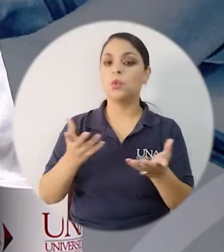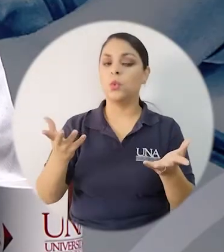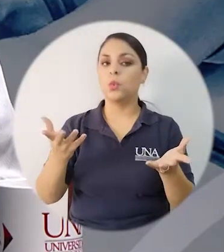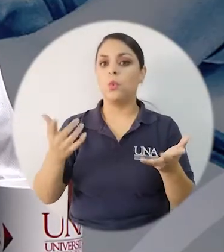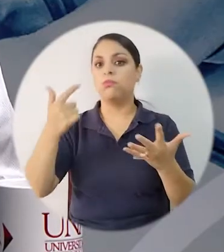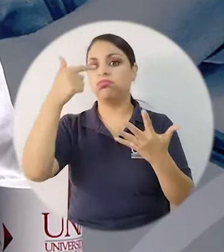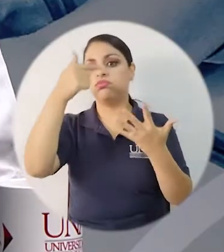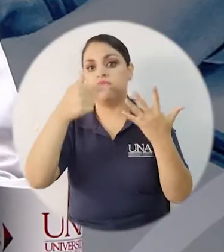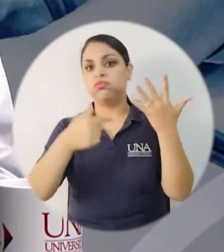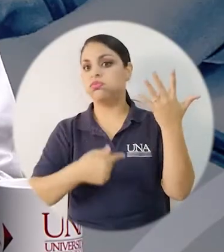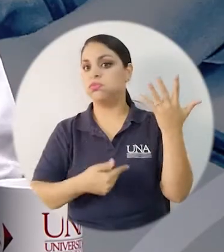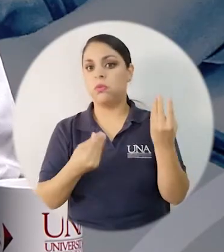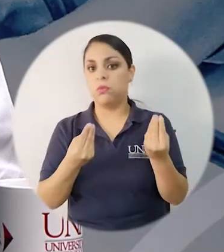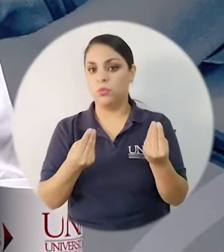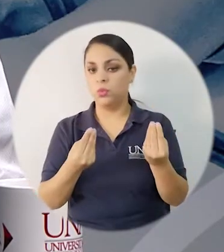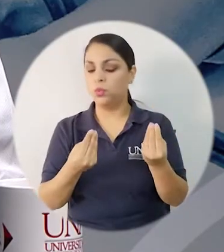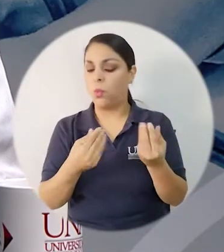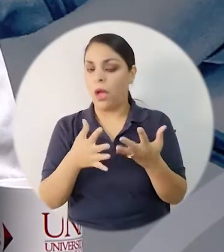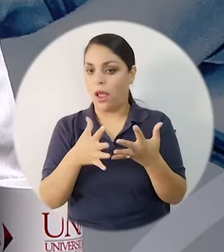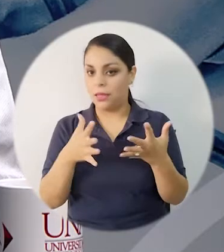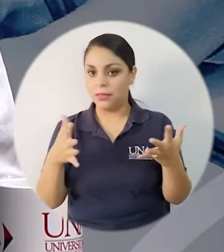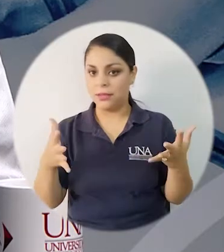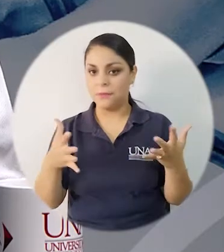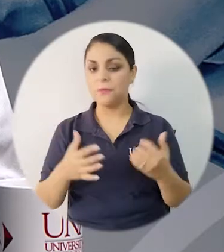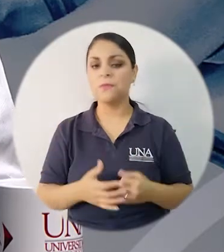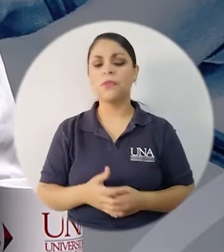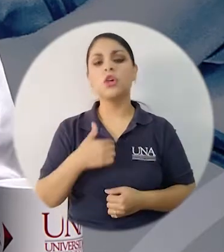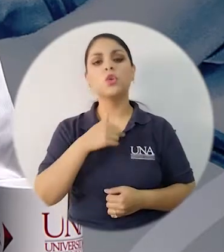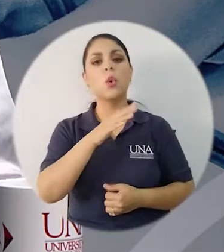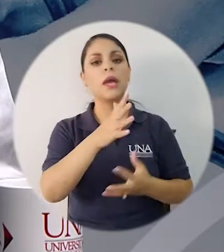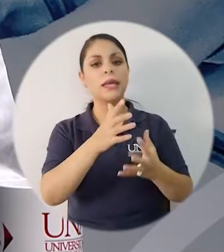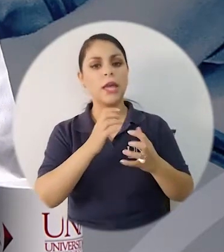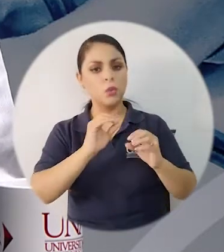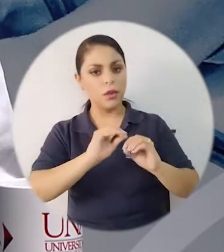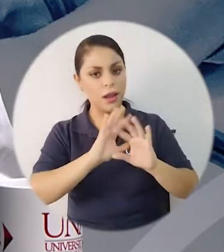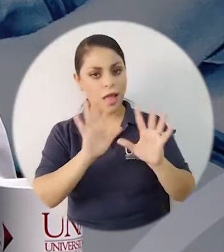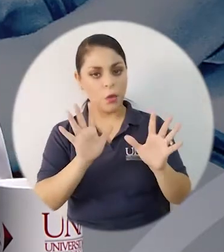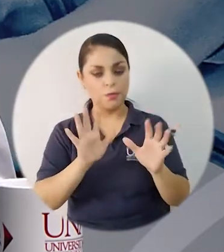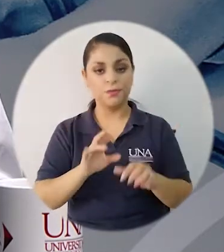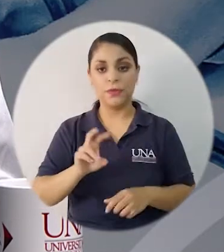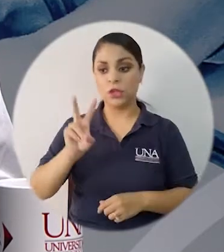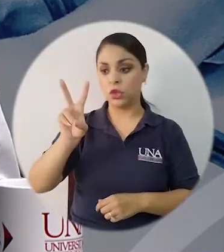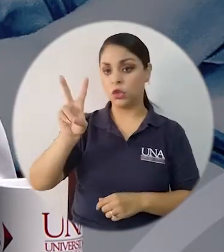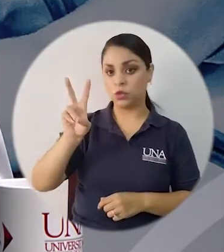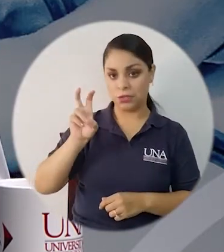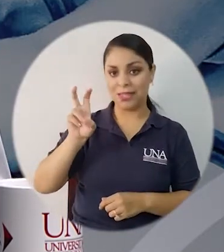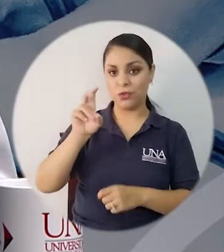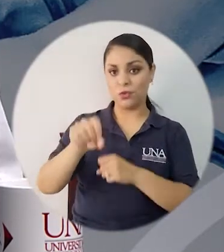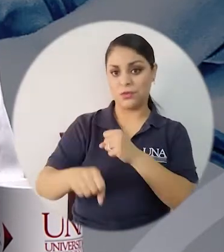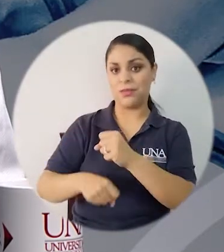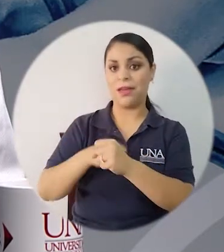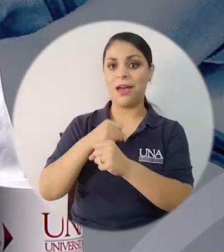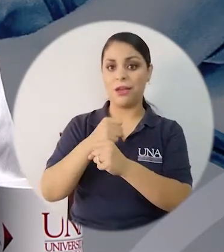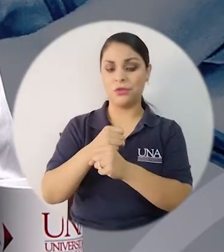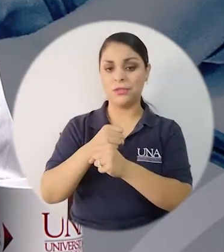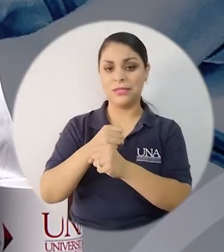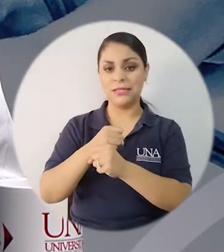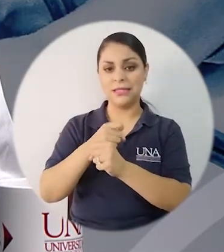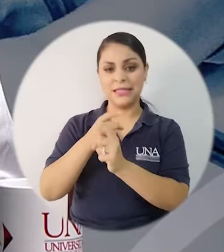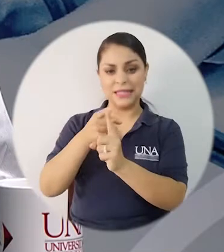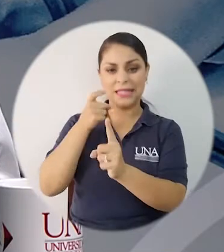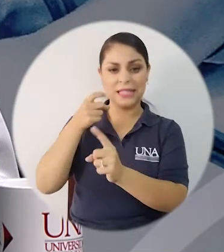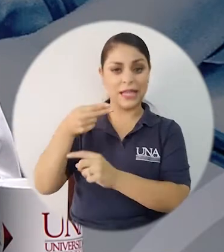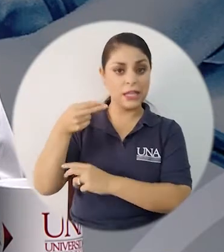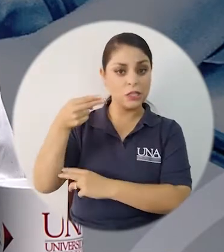cuestión bastante amplia. Creo que hay algo que sí quiero dejar claro, que el Bicentenario desde